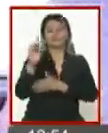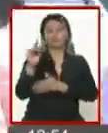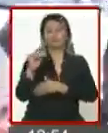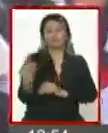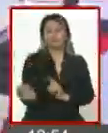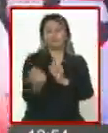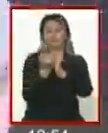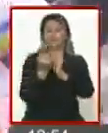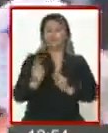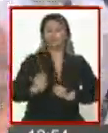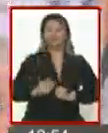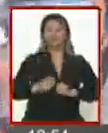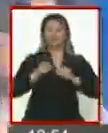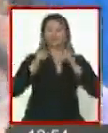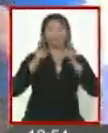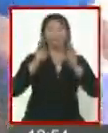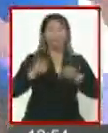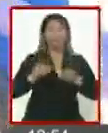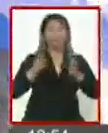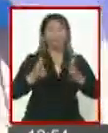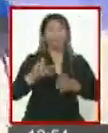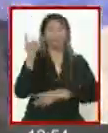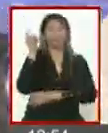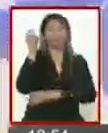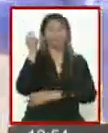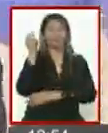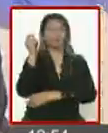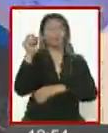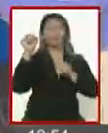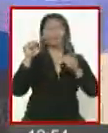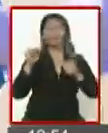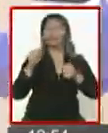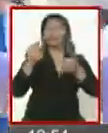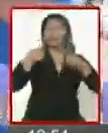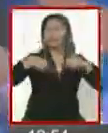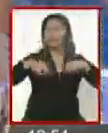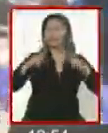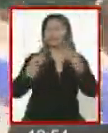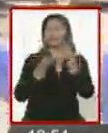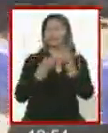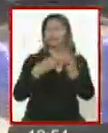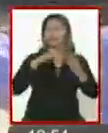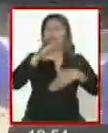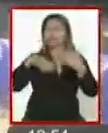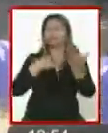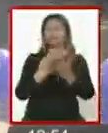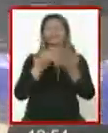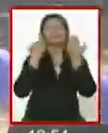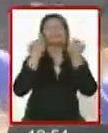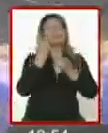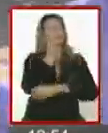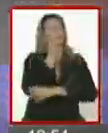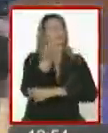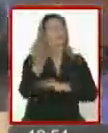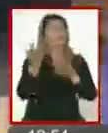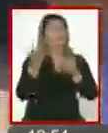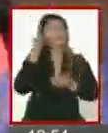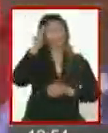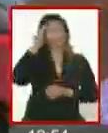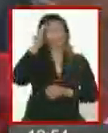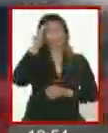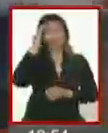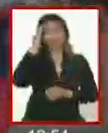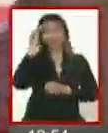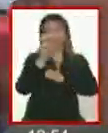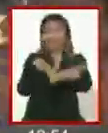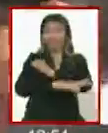citada en calidad de denunciada, de testigo? Jóvenes, por favor, pueden pasar por nuestra entidad y le van a dar la información que ustedes necesitan. ¿Tiene conocimiento del